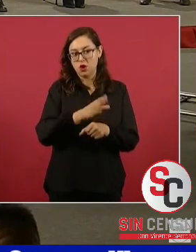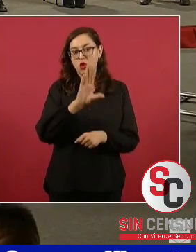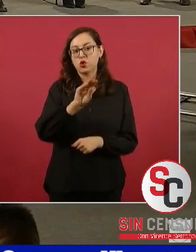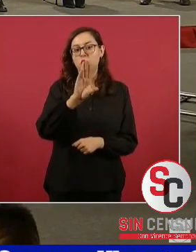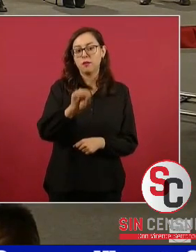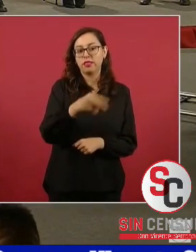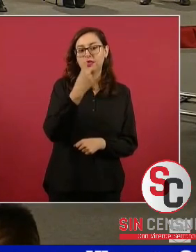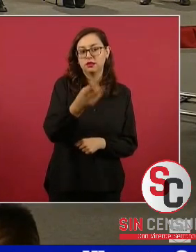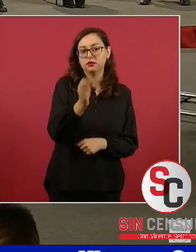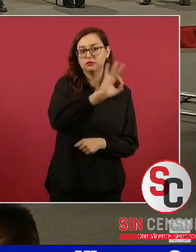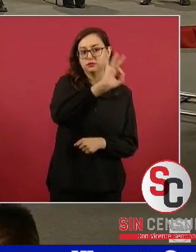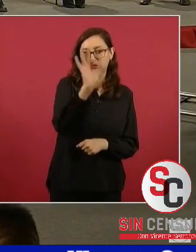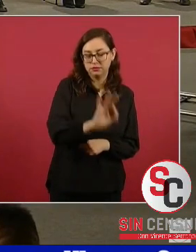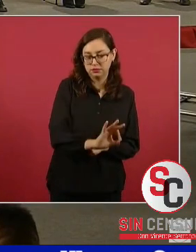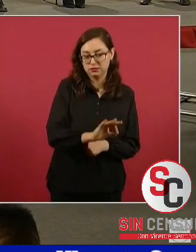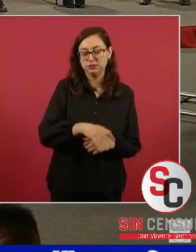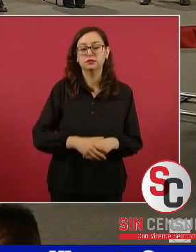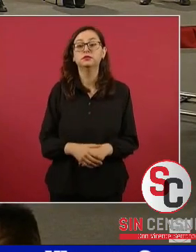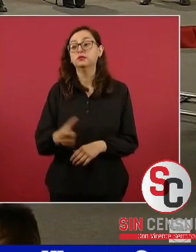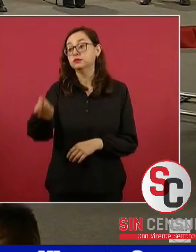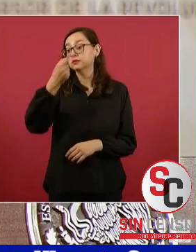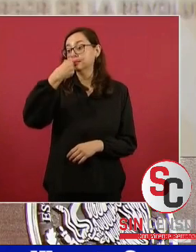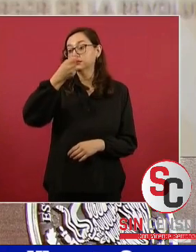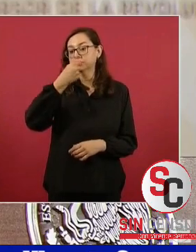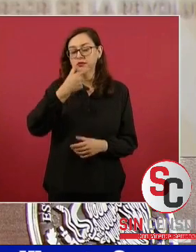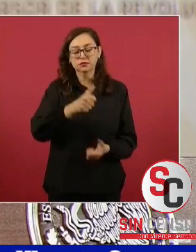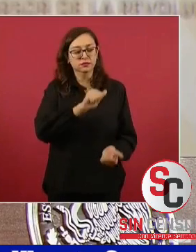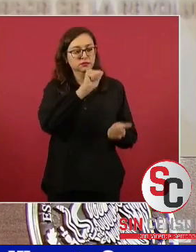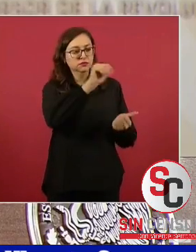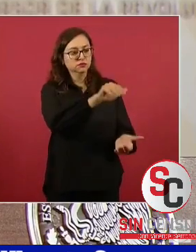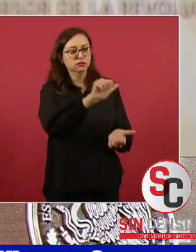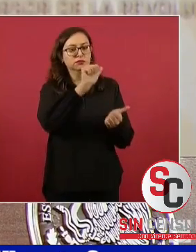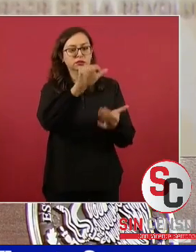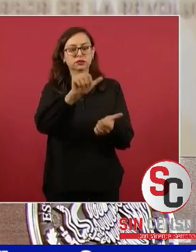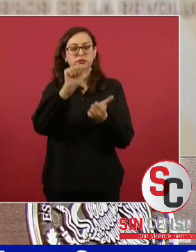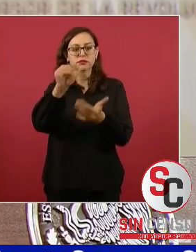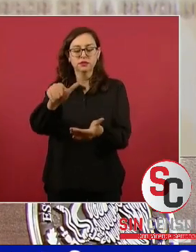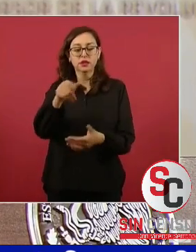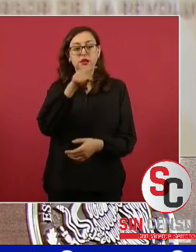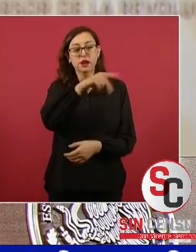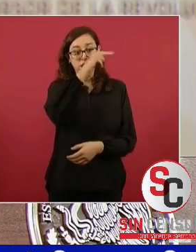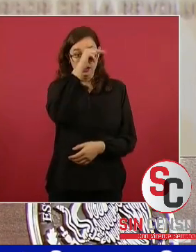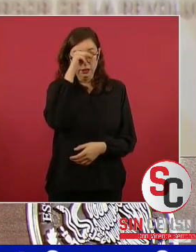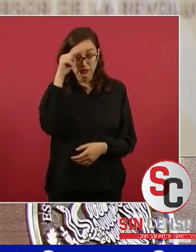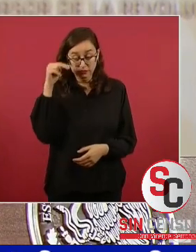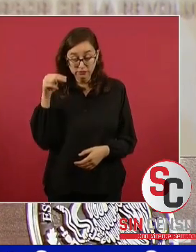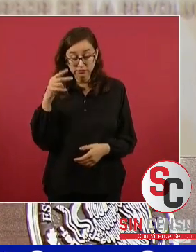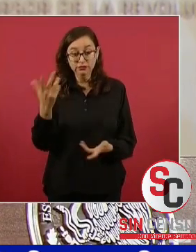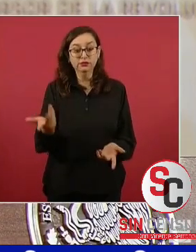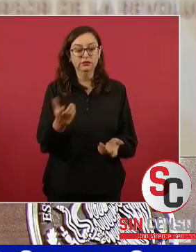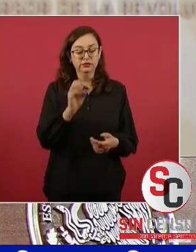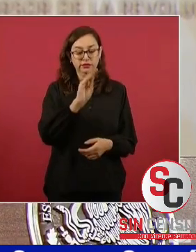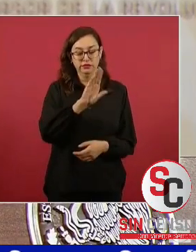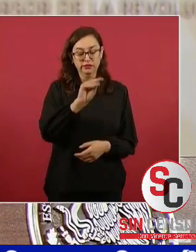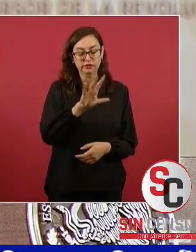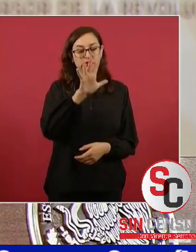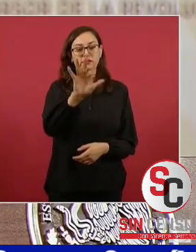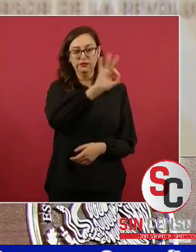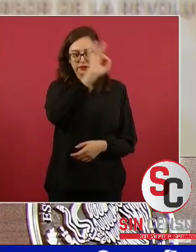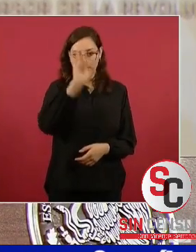92%, y en materia de abasto de medicamentos se cuenta en Nayarit con un nivel de surtimiento de recetas del